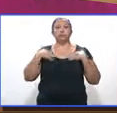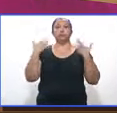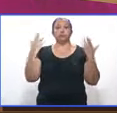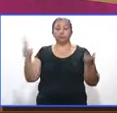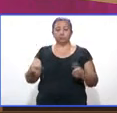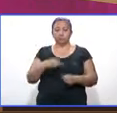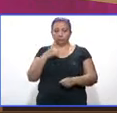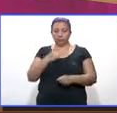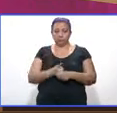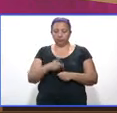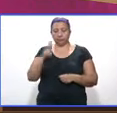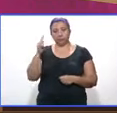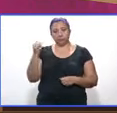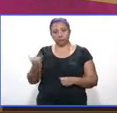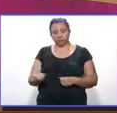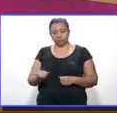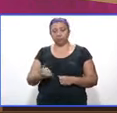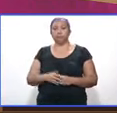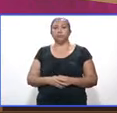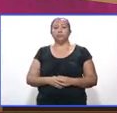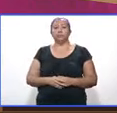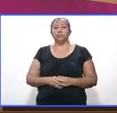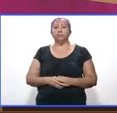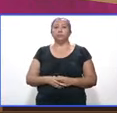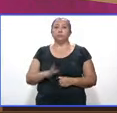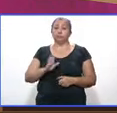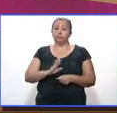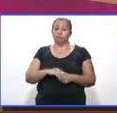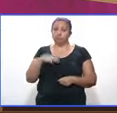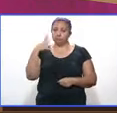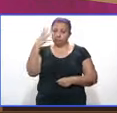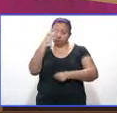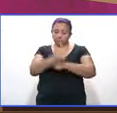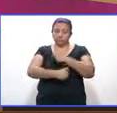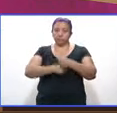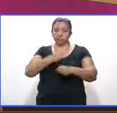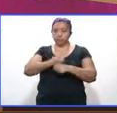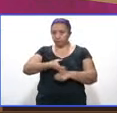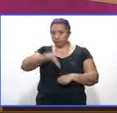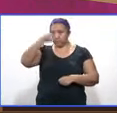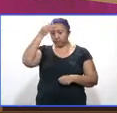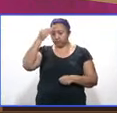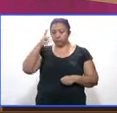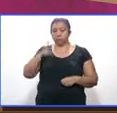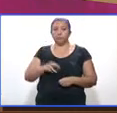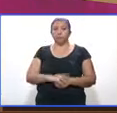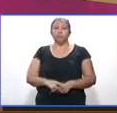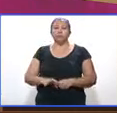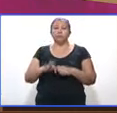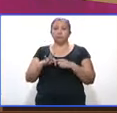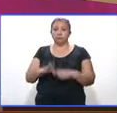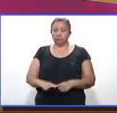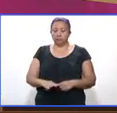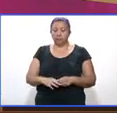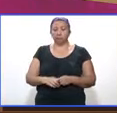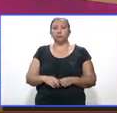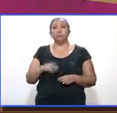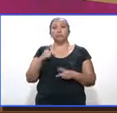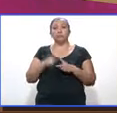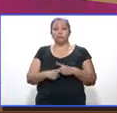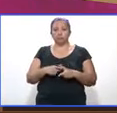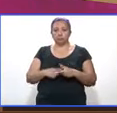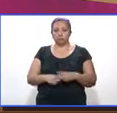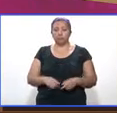la Universidad Autónoma de Yucatán. Tras más de 4 años de preparación, el también delegado de la Olimpiada de